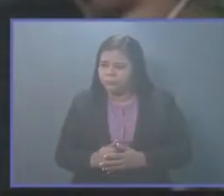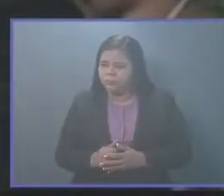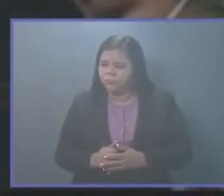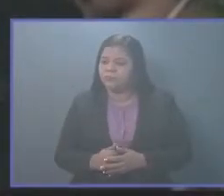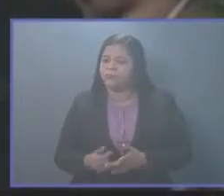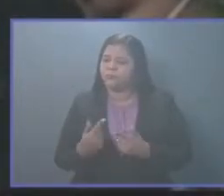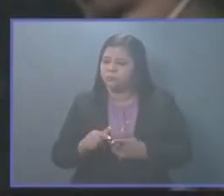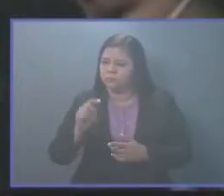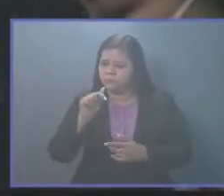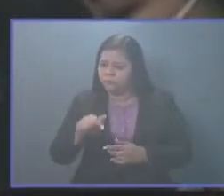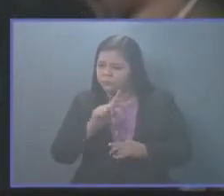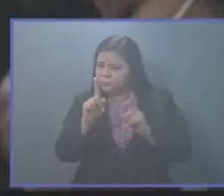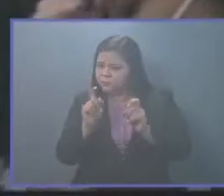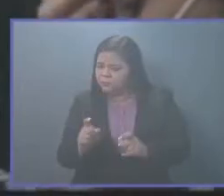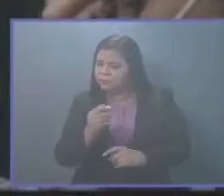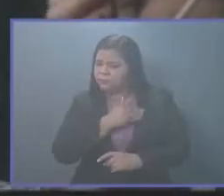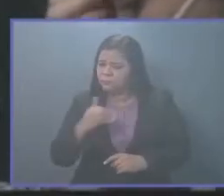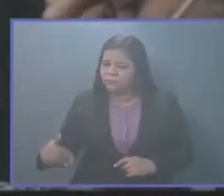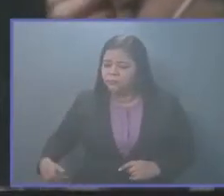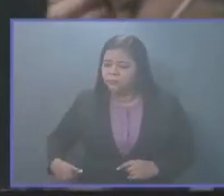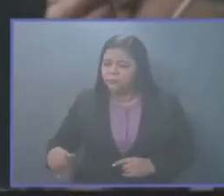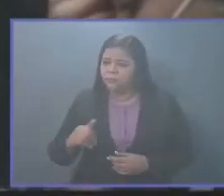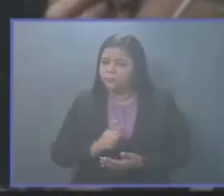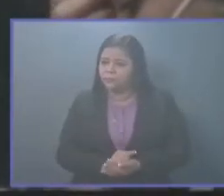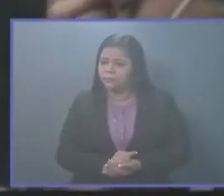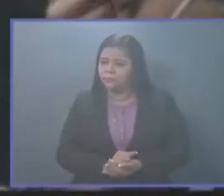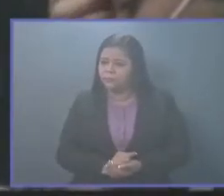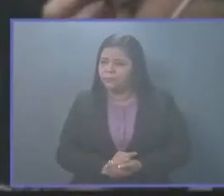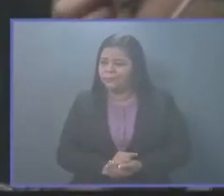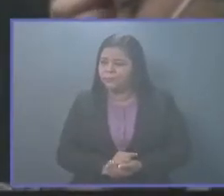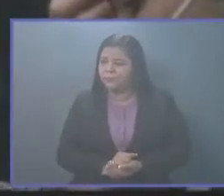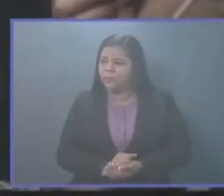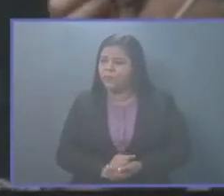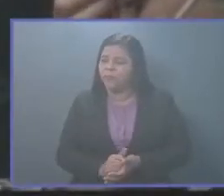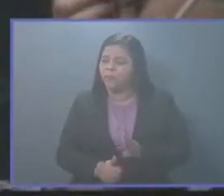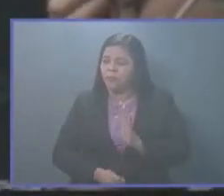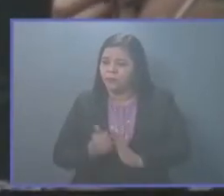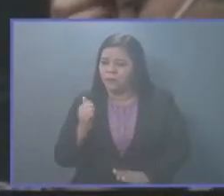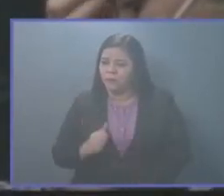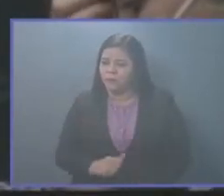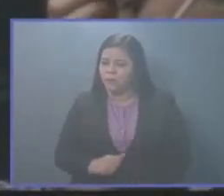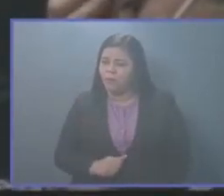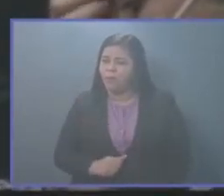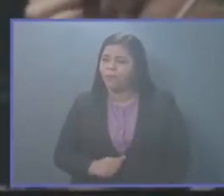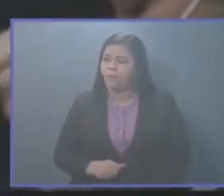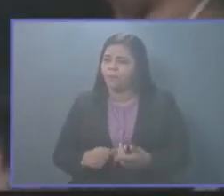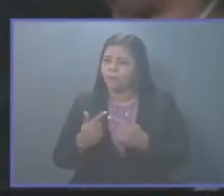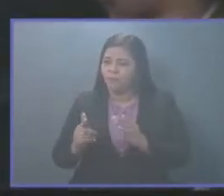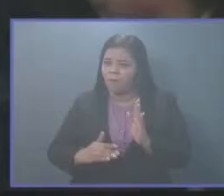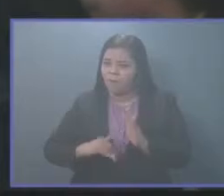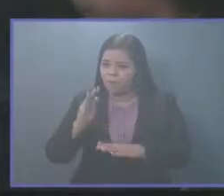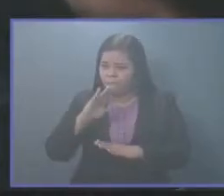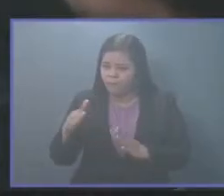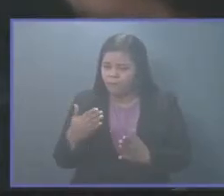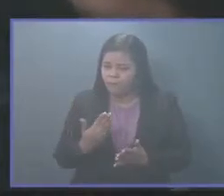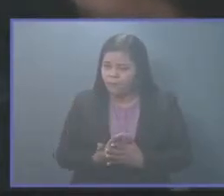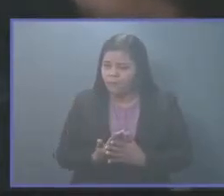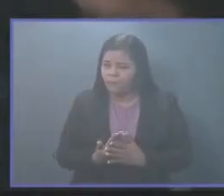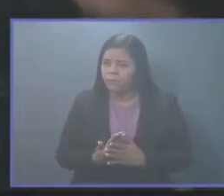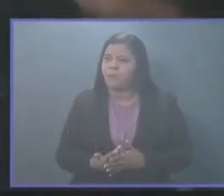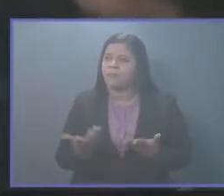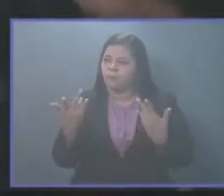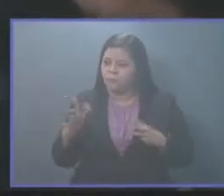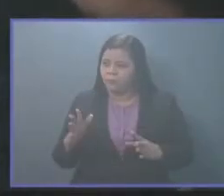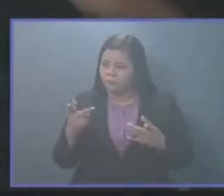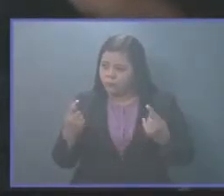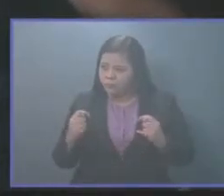Una pregunta, señora presidenta, quisiera permitirme hacer. De estos exámenes que ustedes han tratado